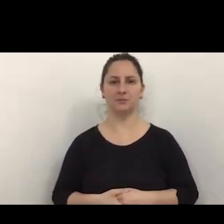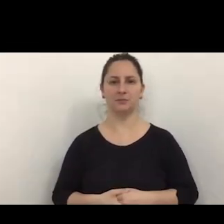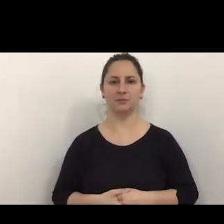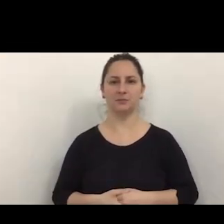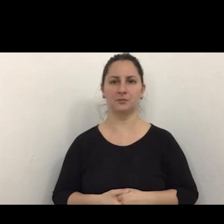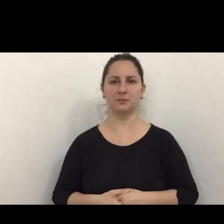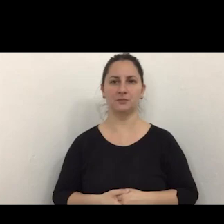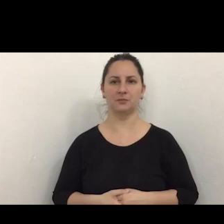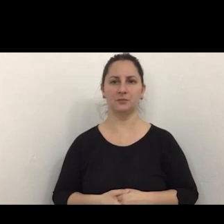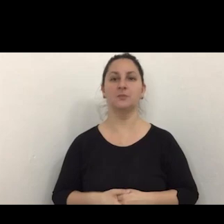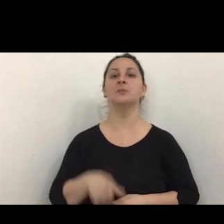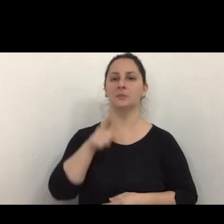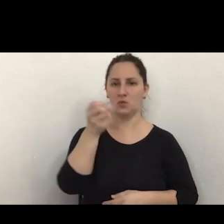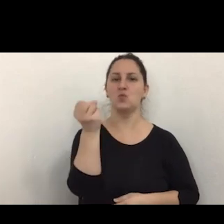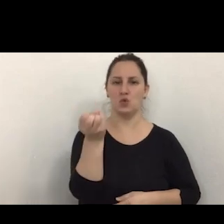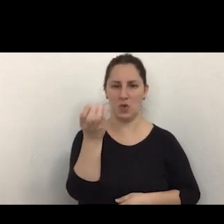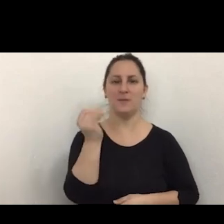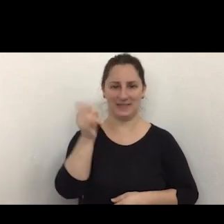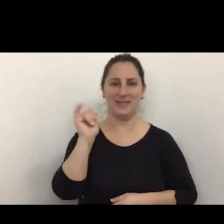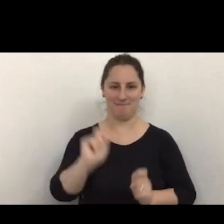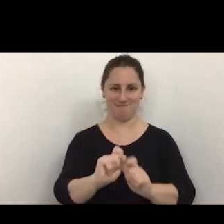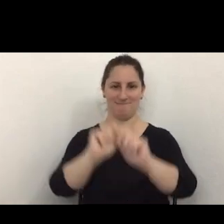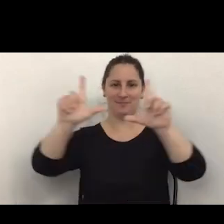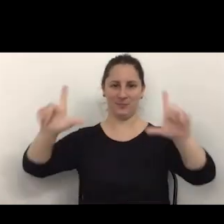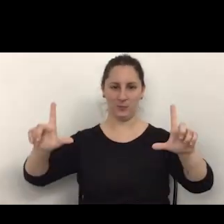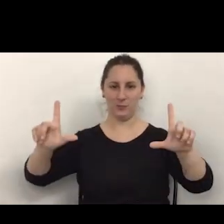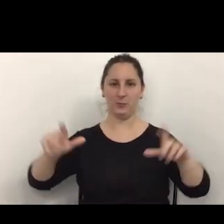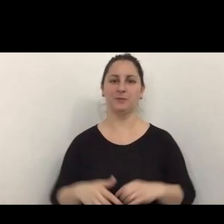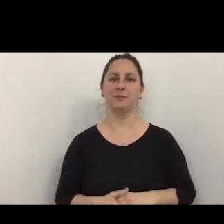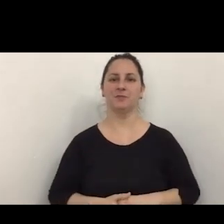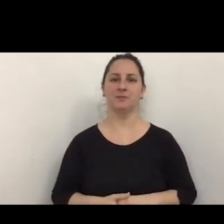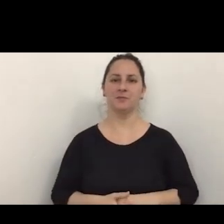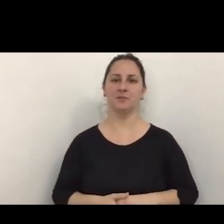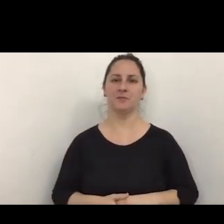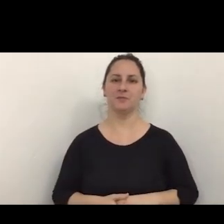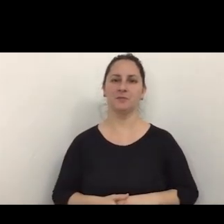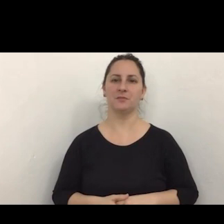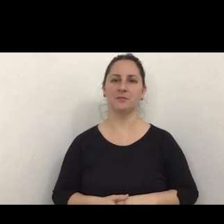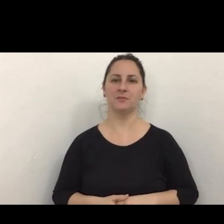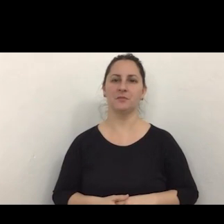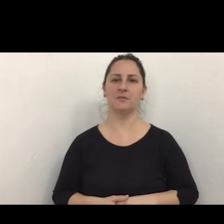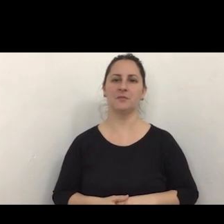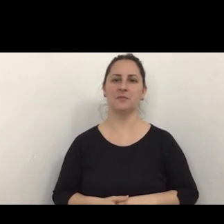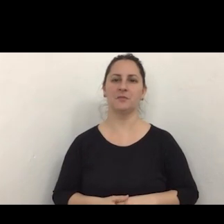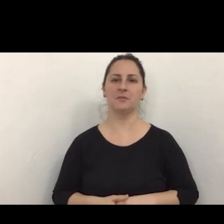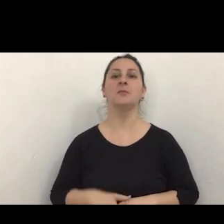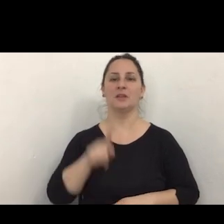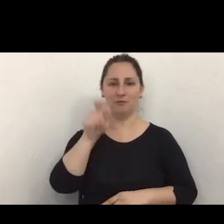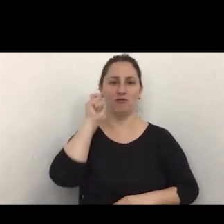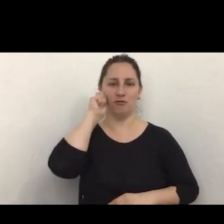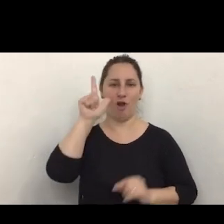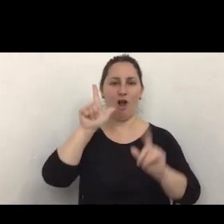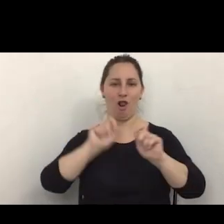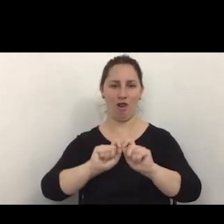compartir, ahí está, muy bien, ahí está mostrando, a ver. Ha empezado la función de... Pero ahí lo abrió, se